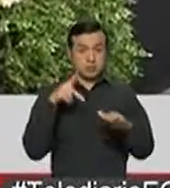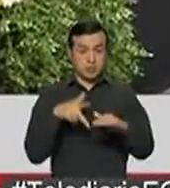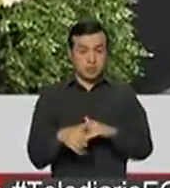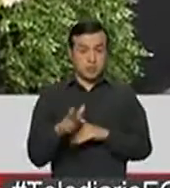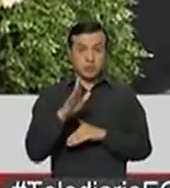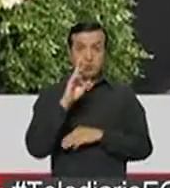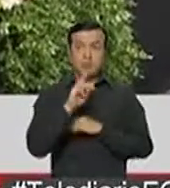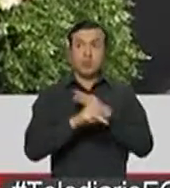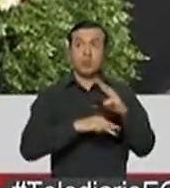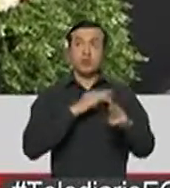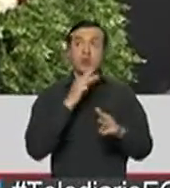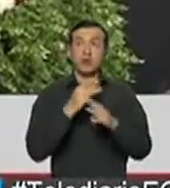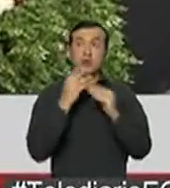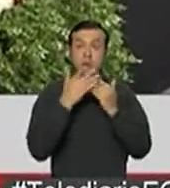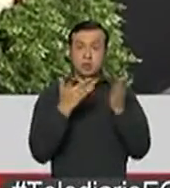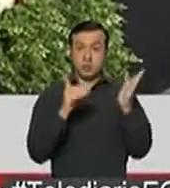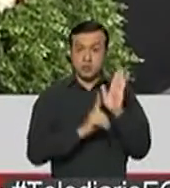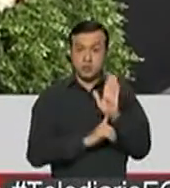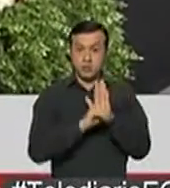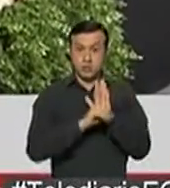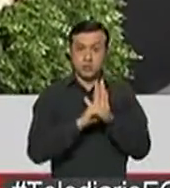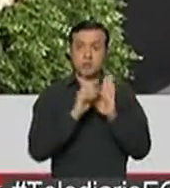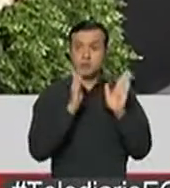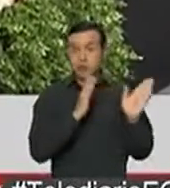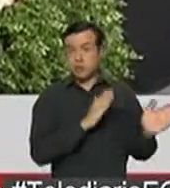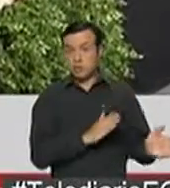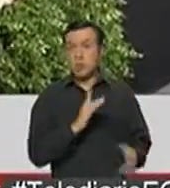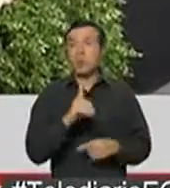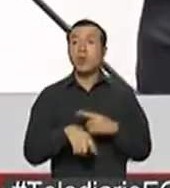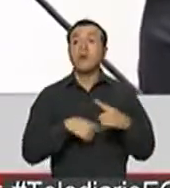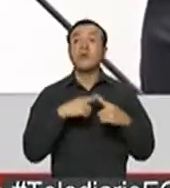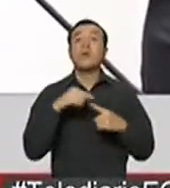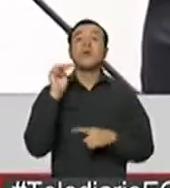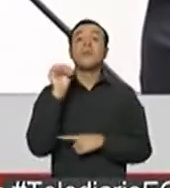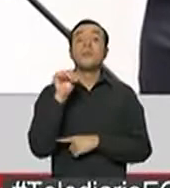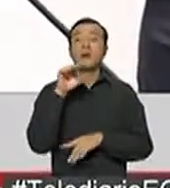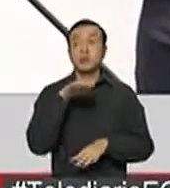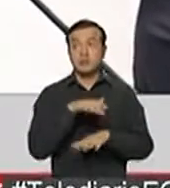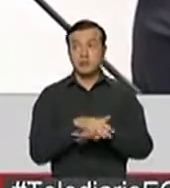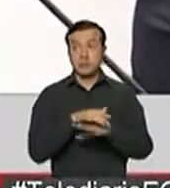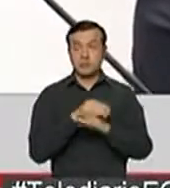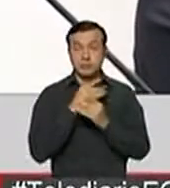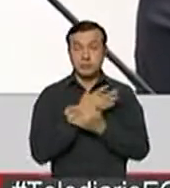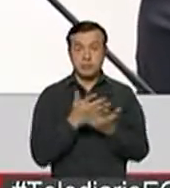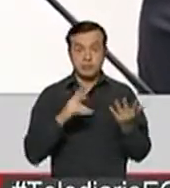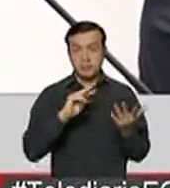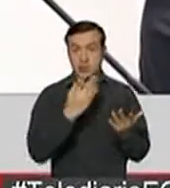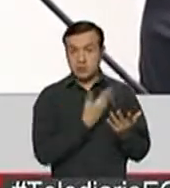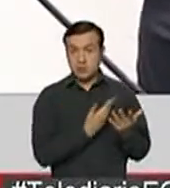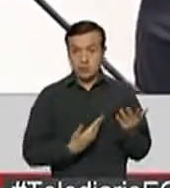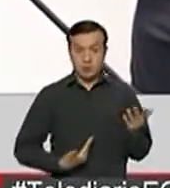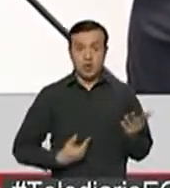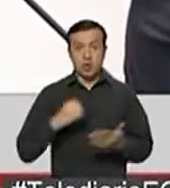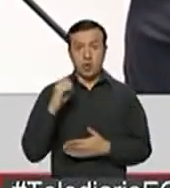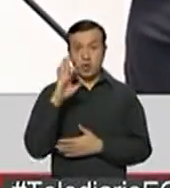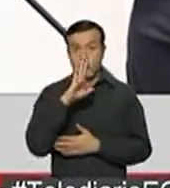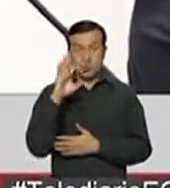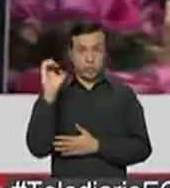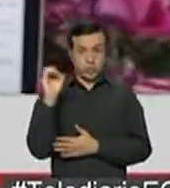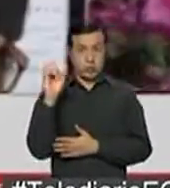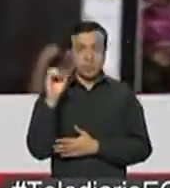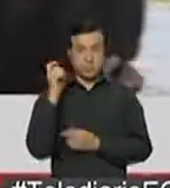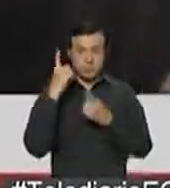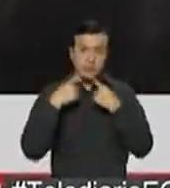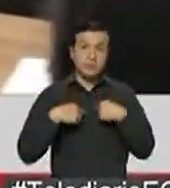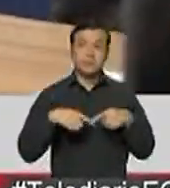Foro Global sobre Migración y Desarrollo está planificada para este martes en horas de la tarde con la presencia del vicepresidente Otto Sonnenholzner.